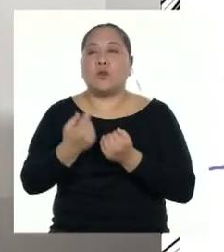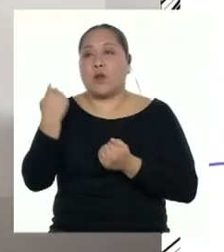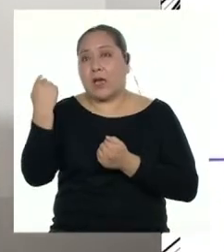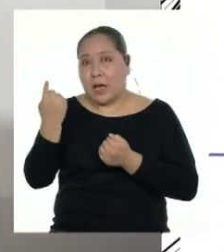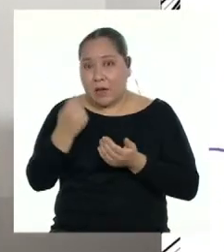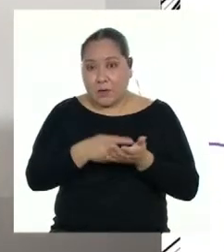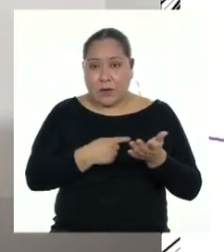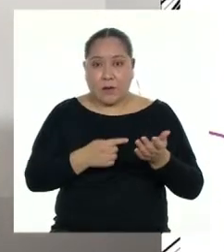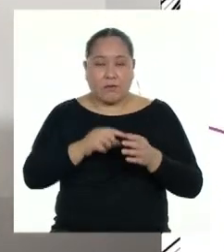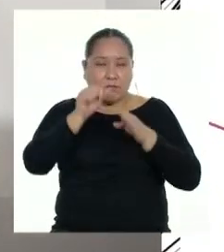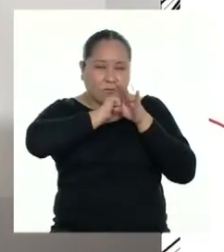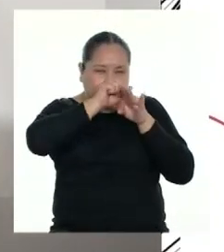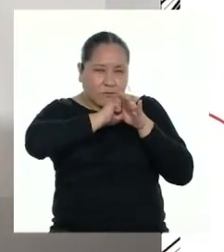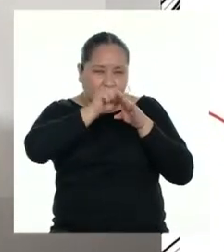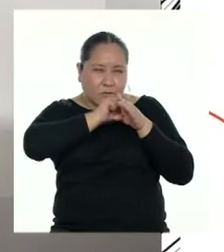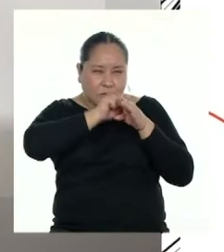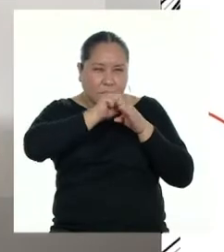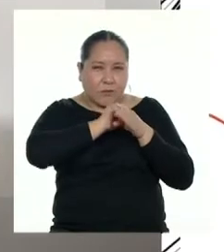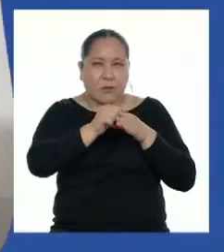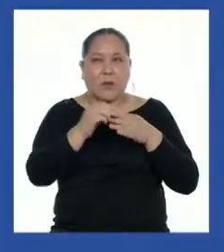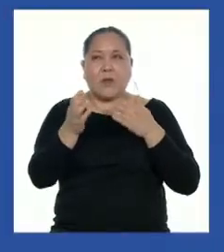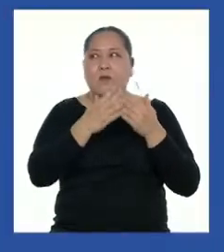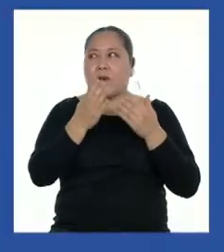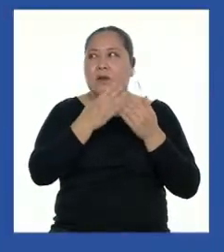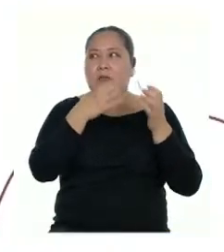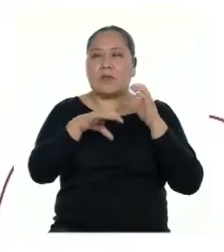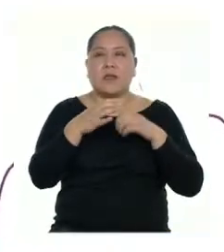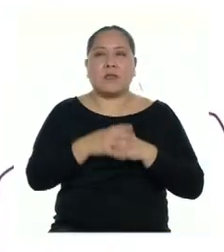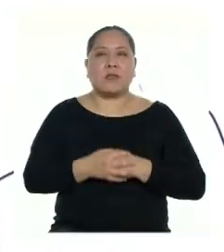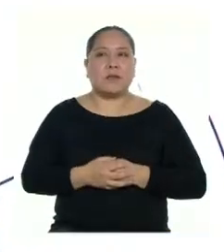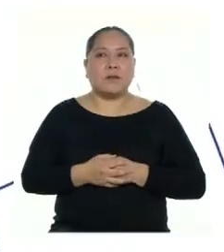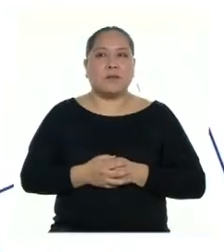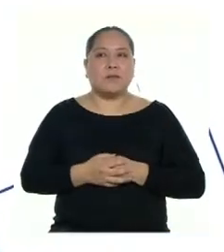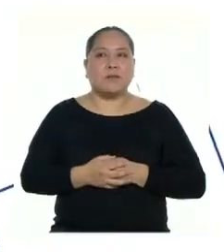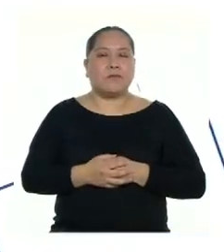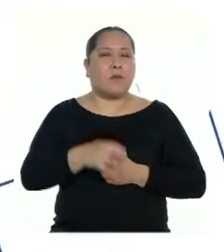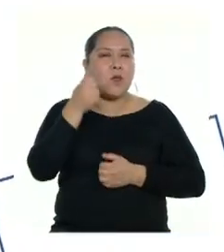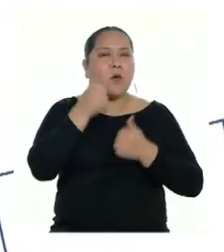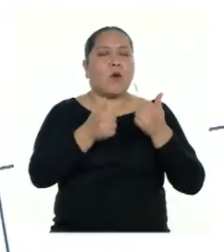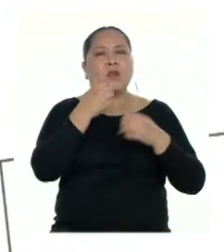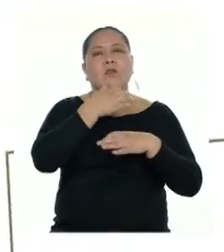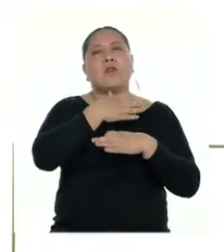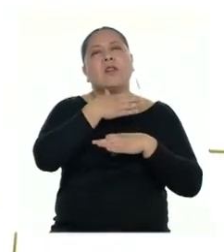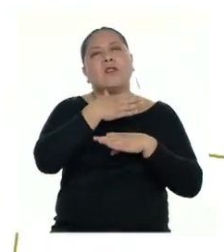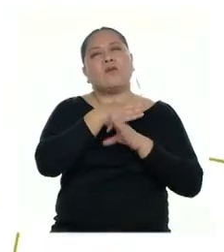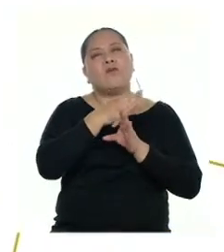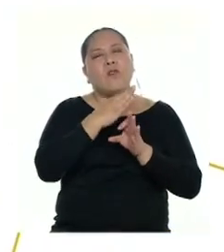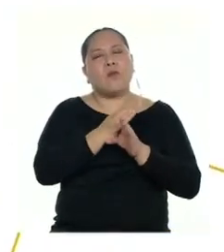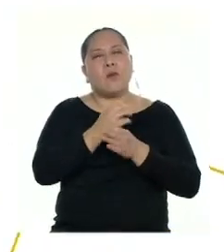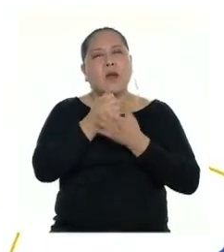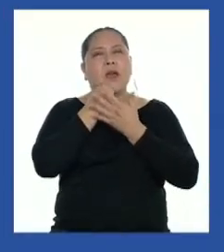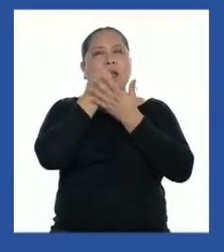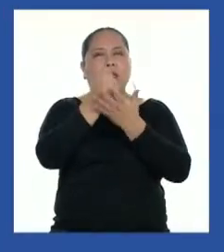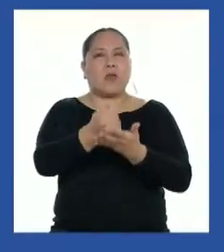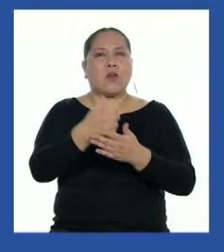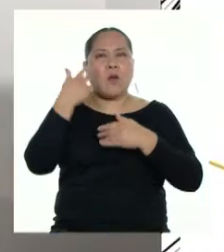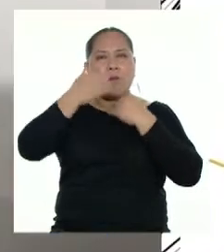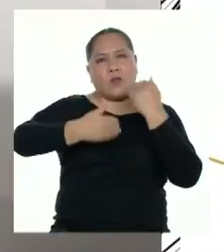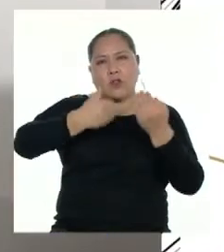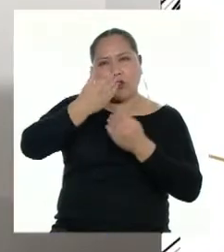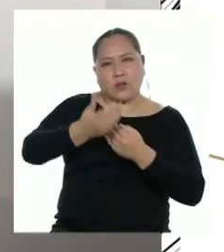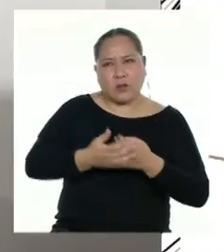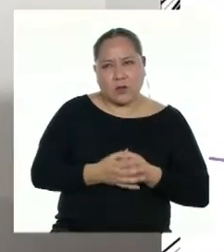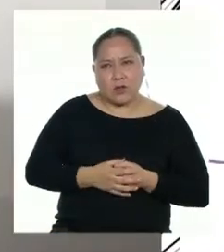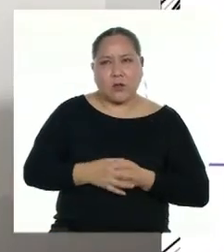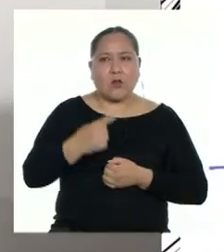que practicamos una cosa, más fácil se nos va haciendo. ¿Qué estrategias te ayudan en el proceso de textualización?